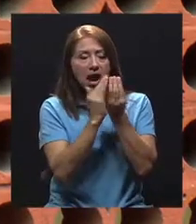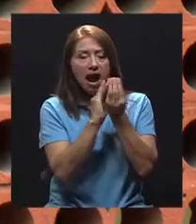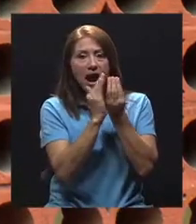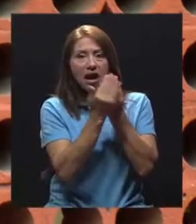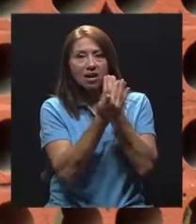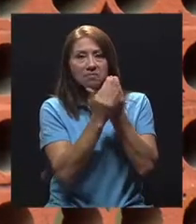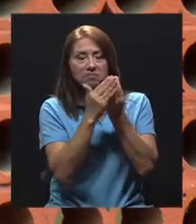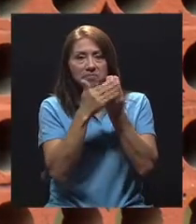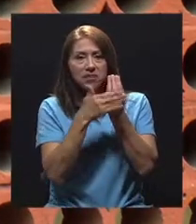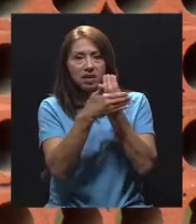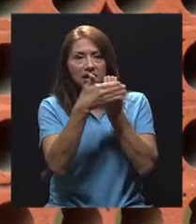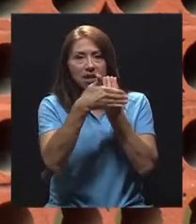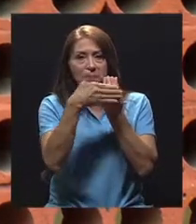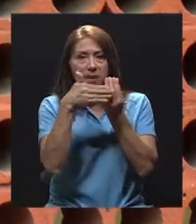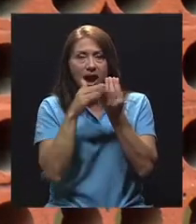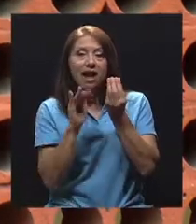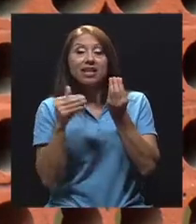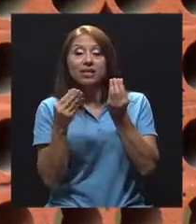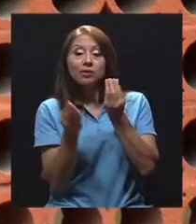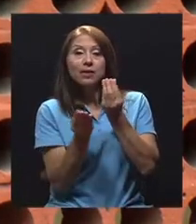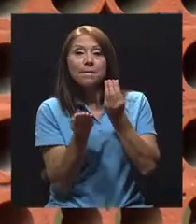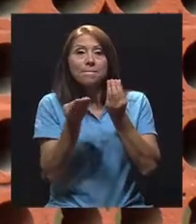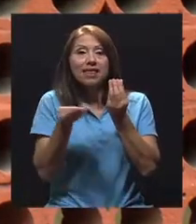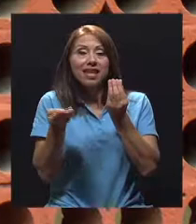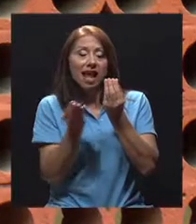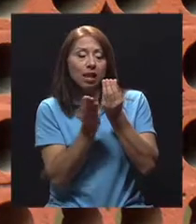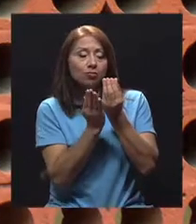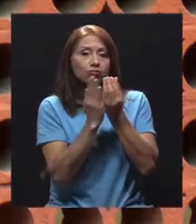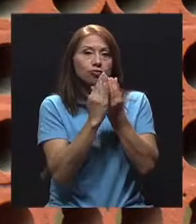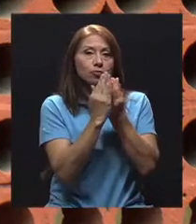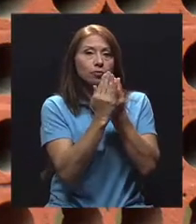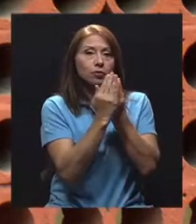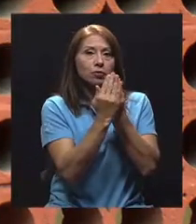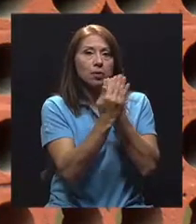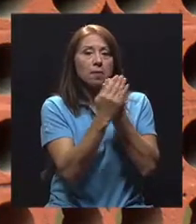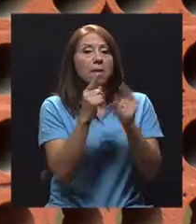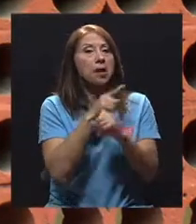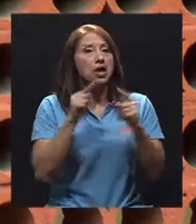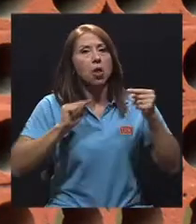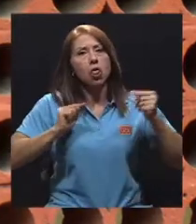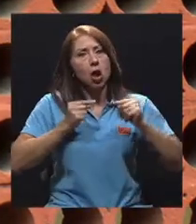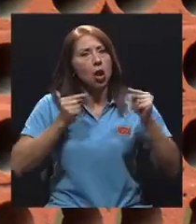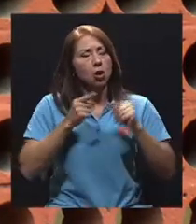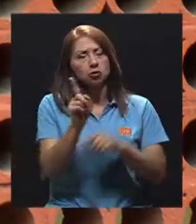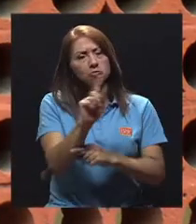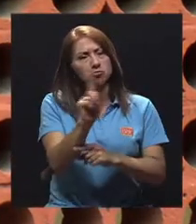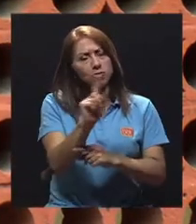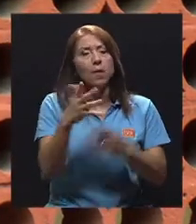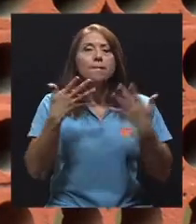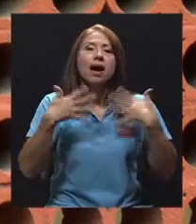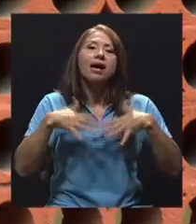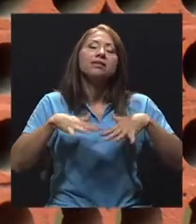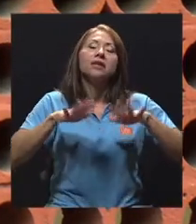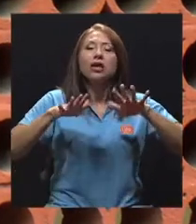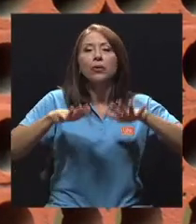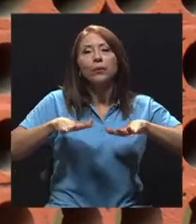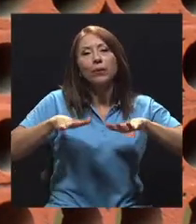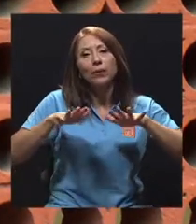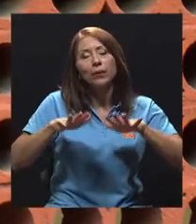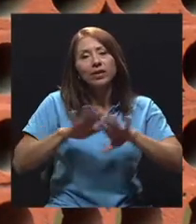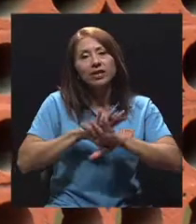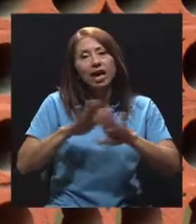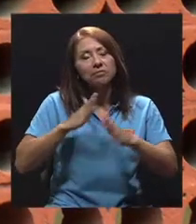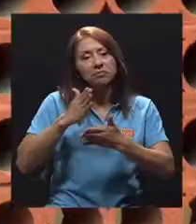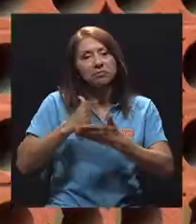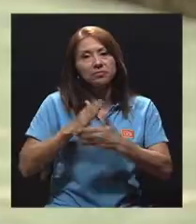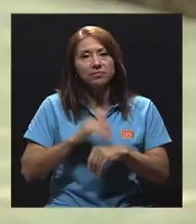limpiar la zona y colocar el material restaurador. Pero no es doloroso, más bien alivia mucho el uh-huh. quitar estos cuellos o